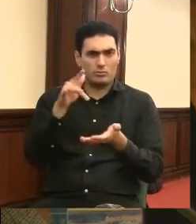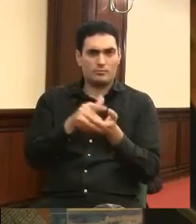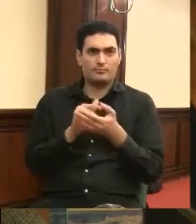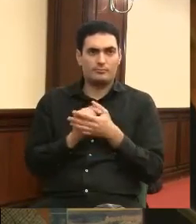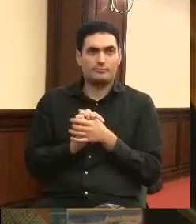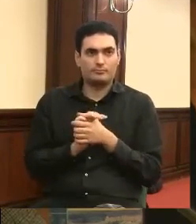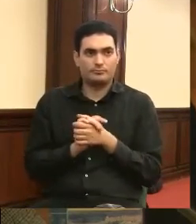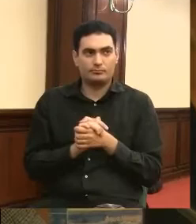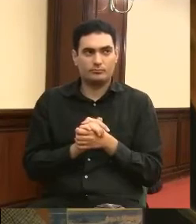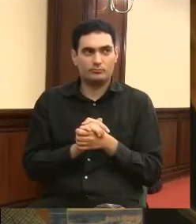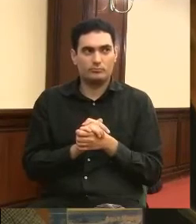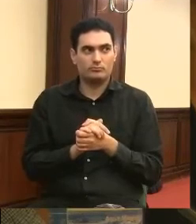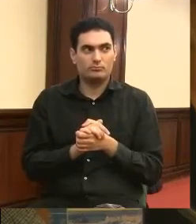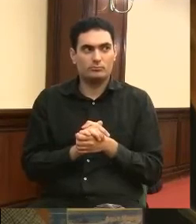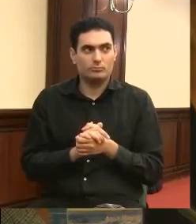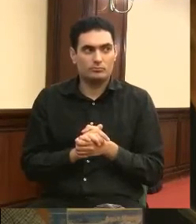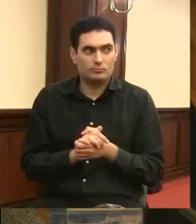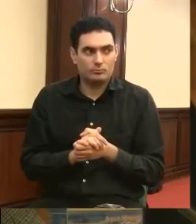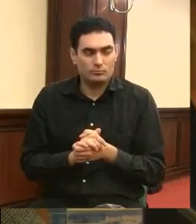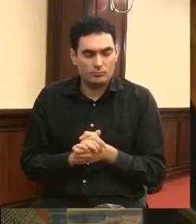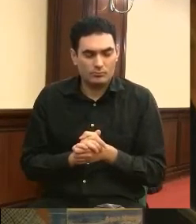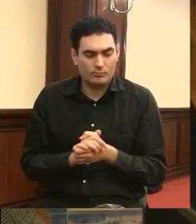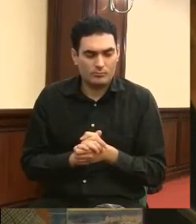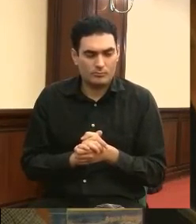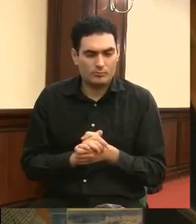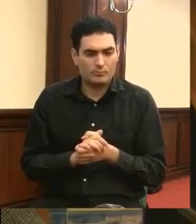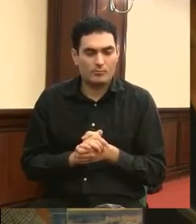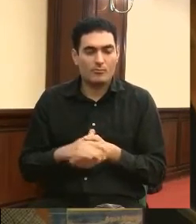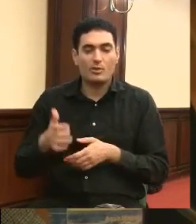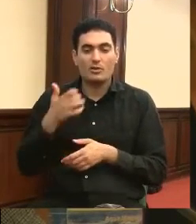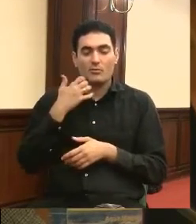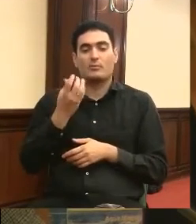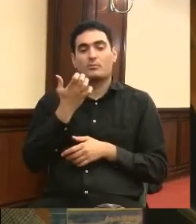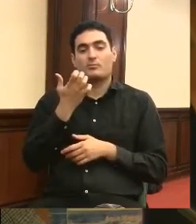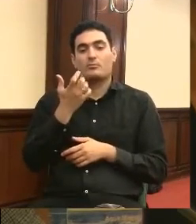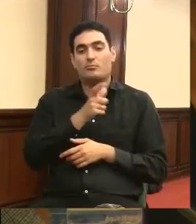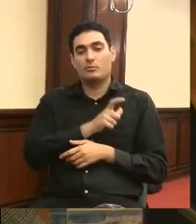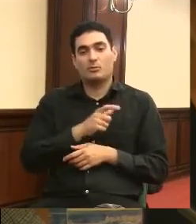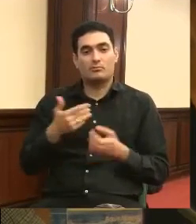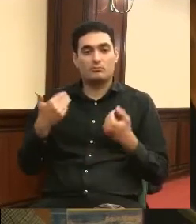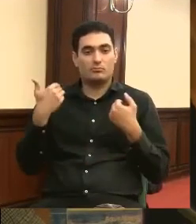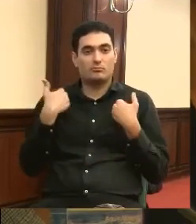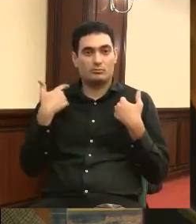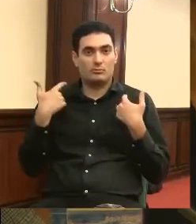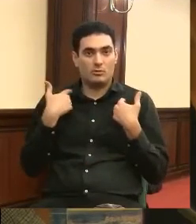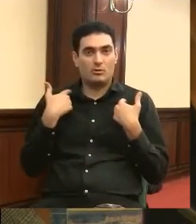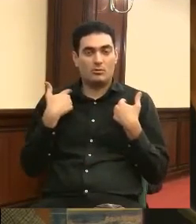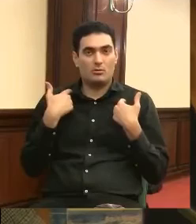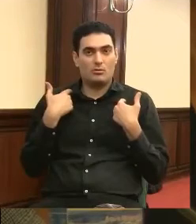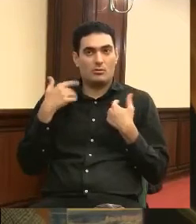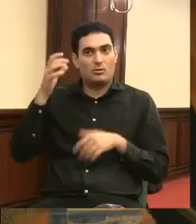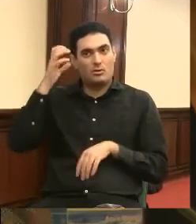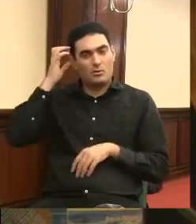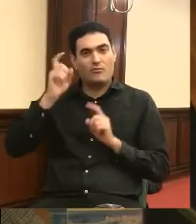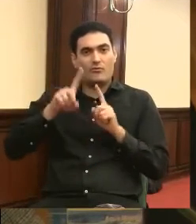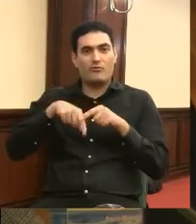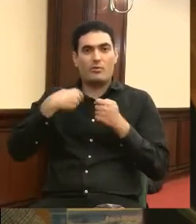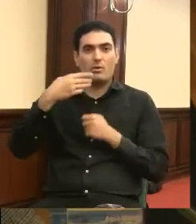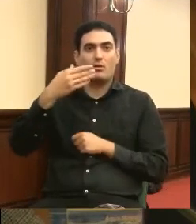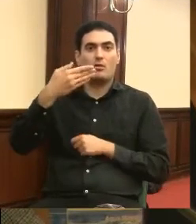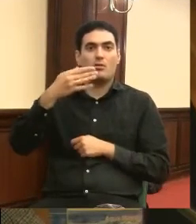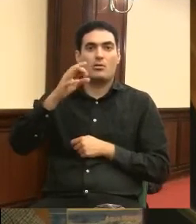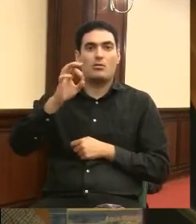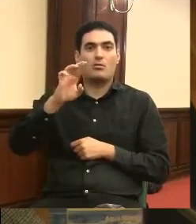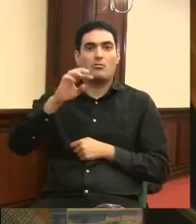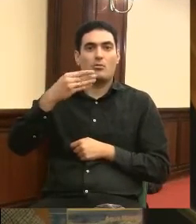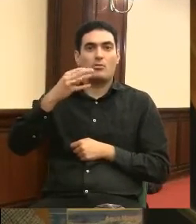cosas, fundamentalmente que padecimos, o padecieron, quienes lo vivieron entonces, a un rey felón de la familia